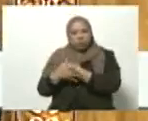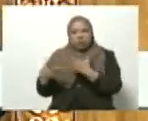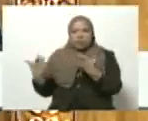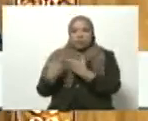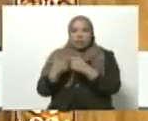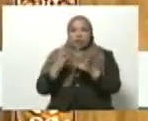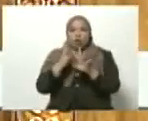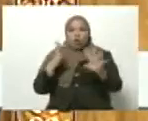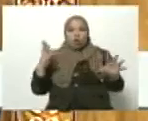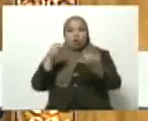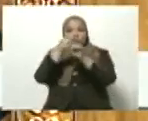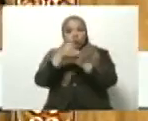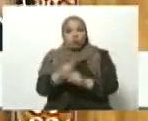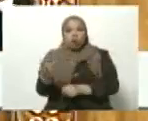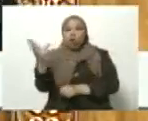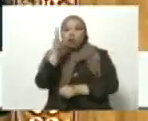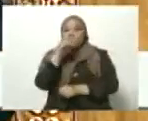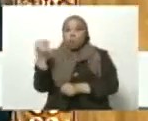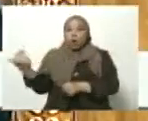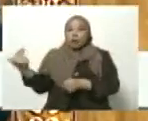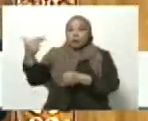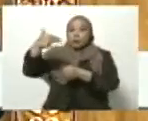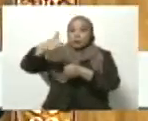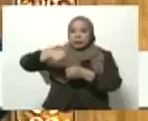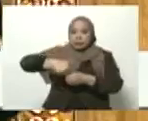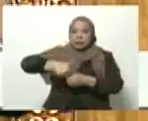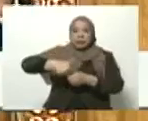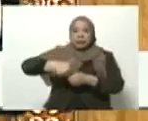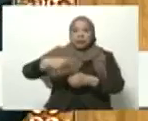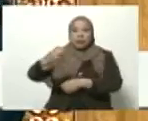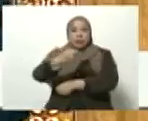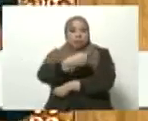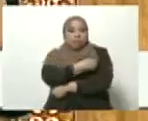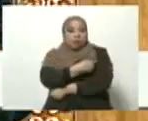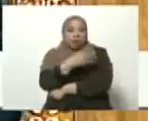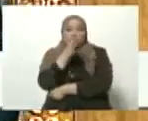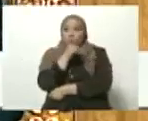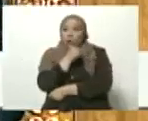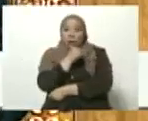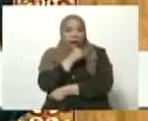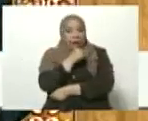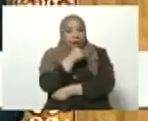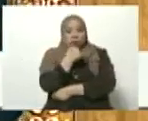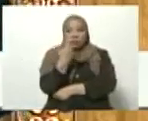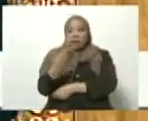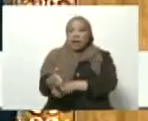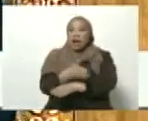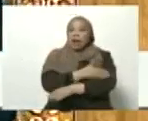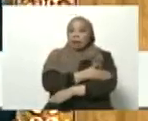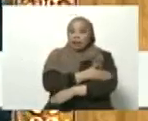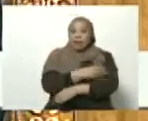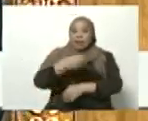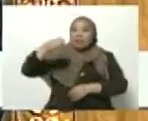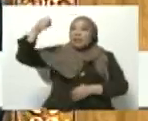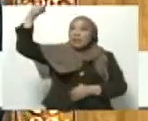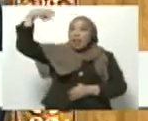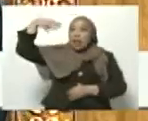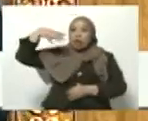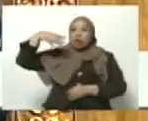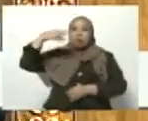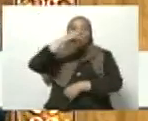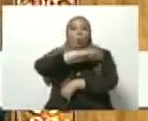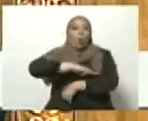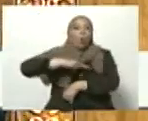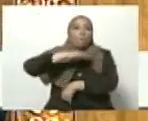colas en Venezuela porque no hay gasolina, el problema con las vacunas que no existían, las medicinas, los hospitales, la luz, todo lo que ustedes saben, esta